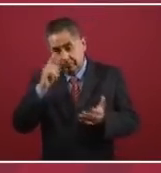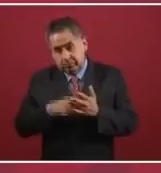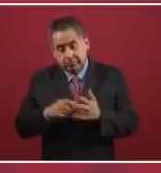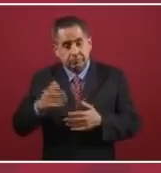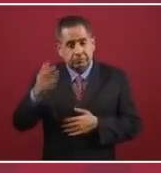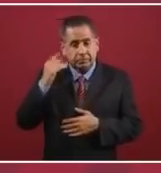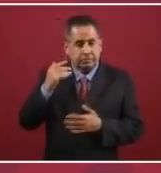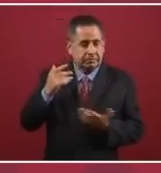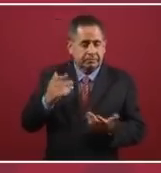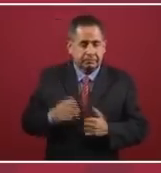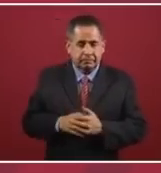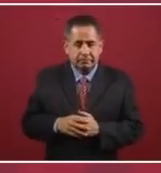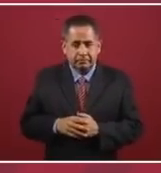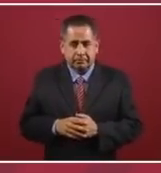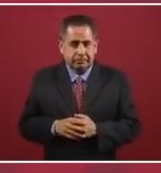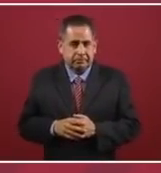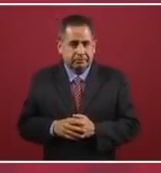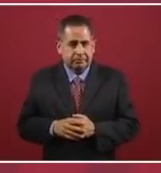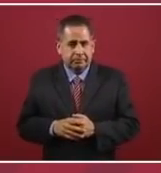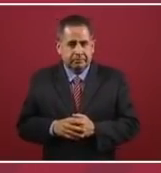presentado